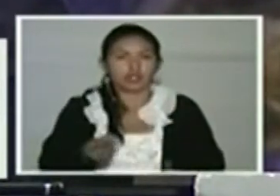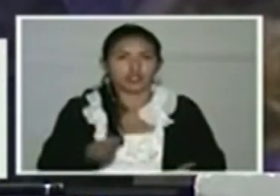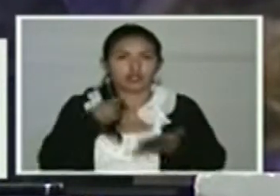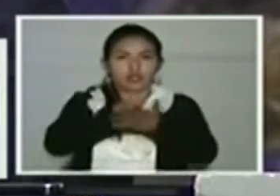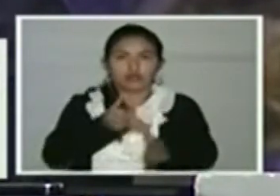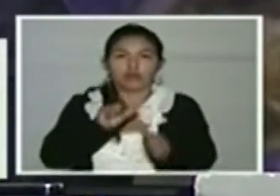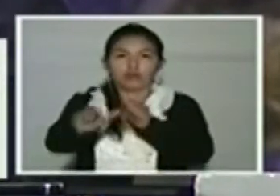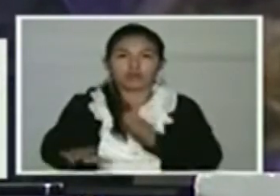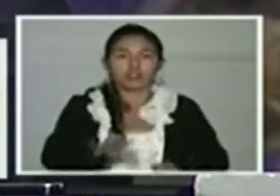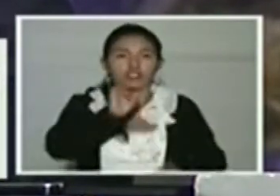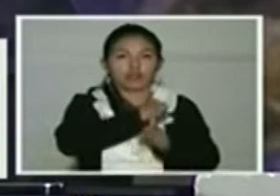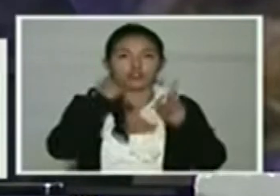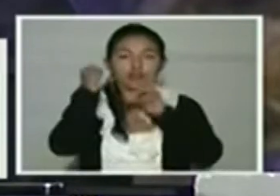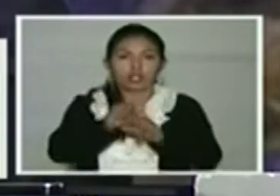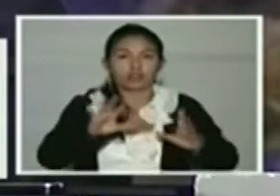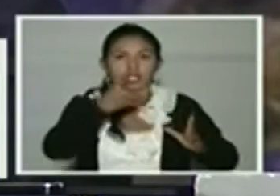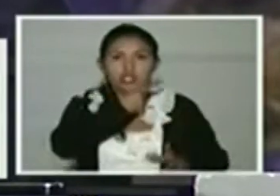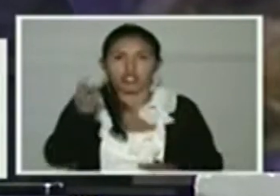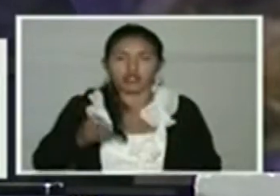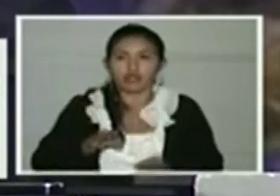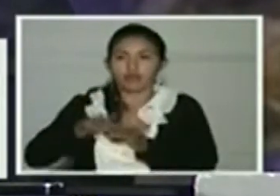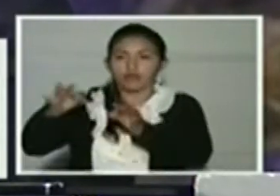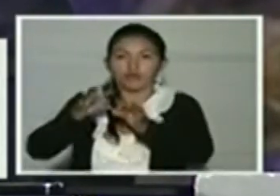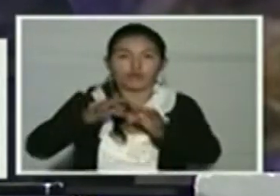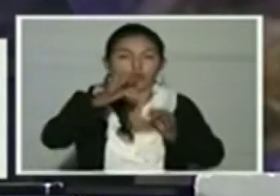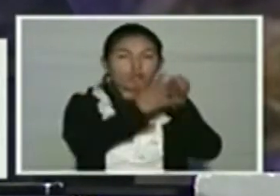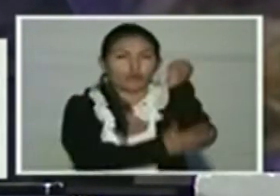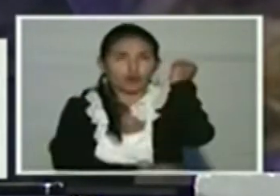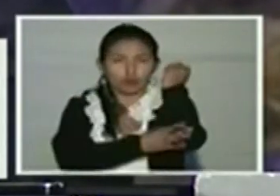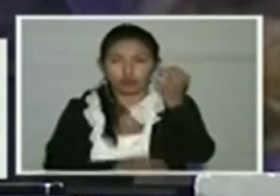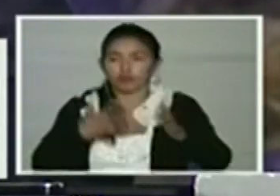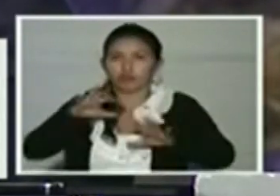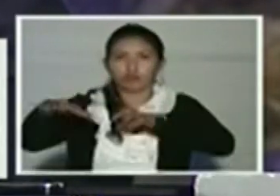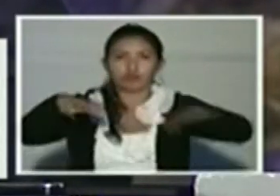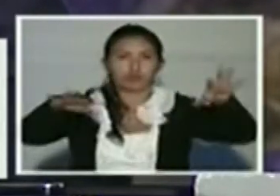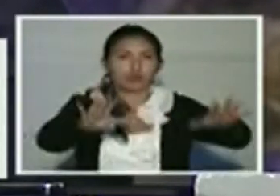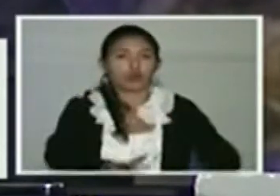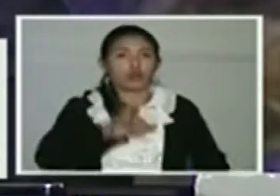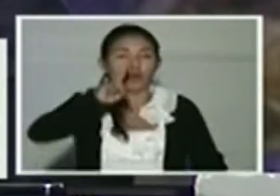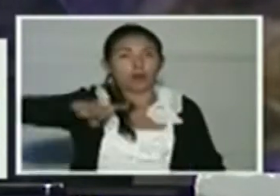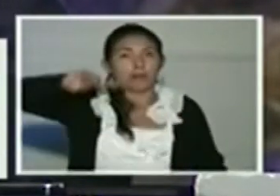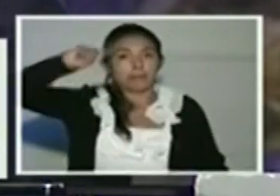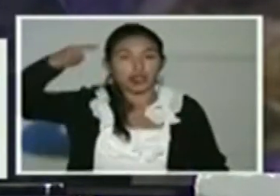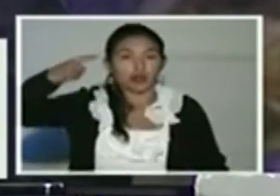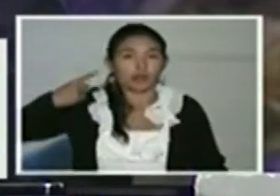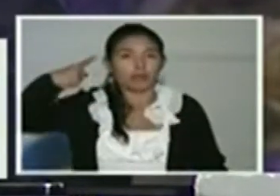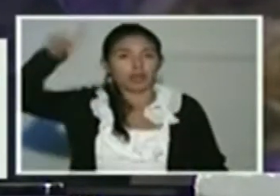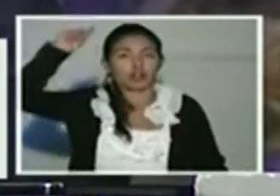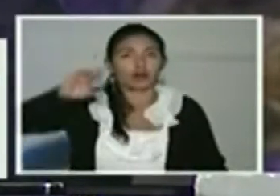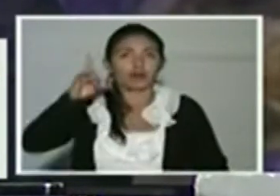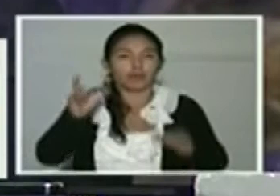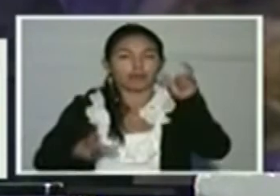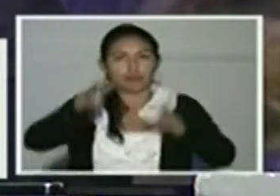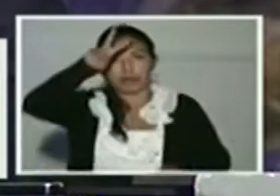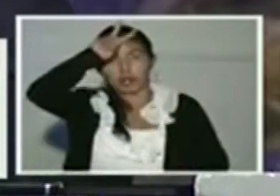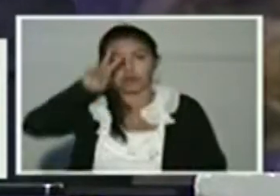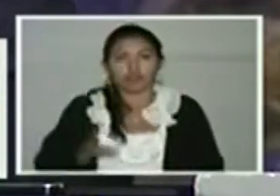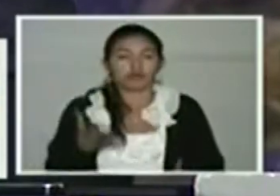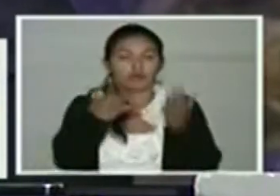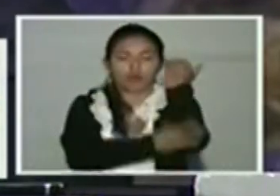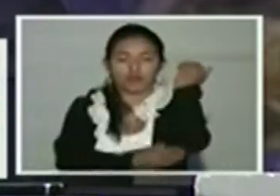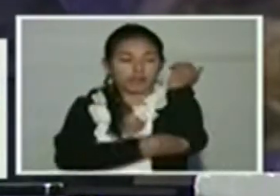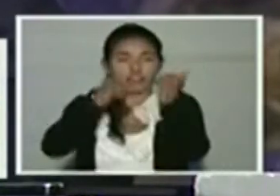10 100 distritos más pobres y excluidos del país de esta manera lograremos que un millón de peruanos salgan de la pobreza para el 2021